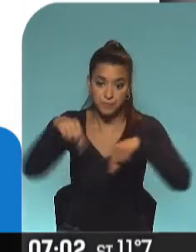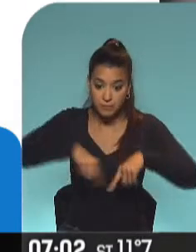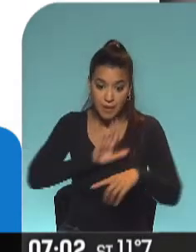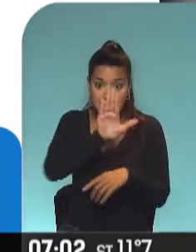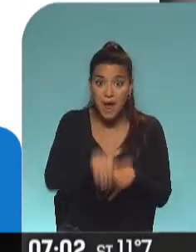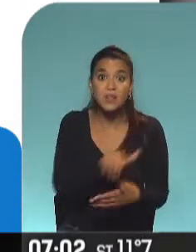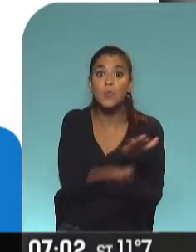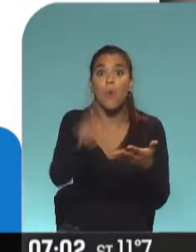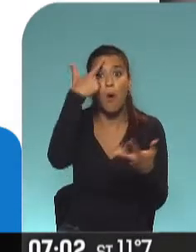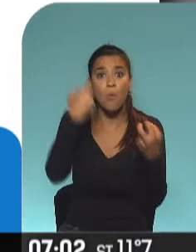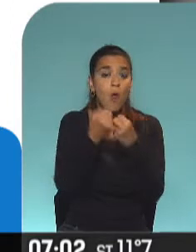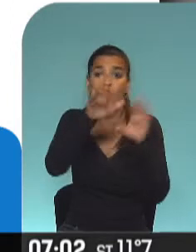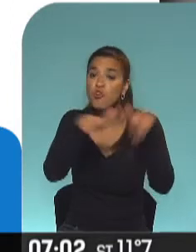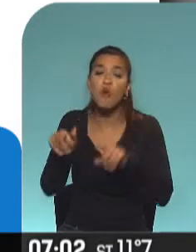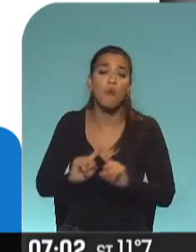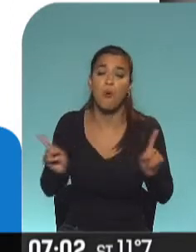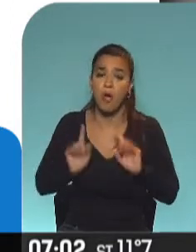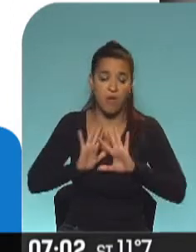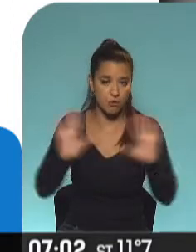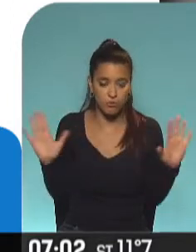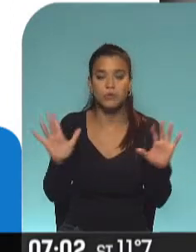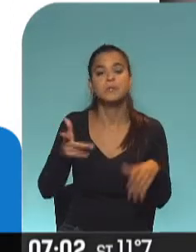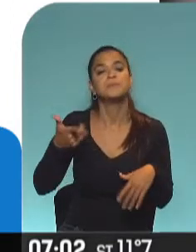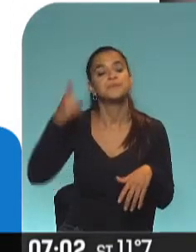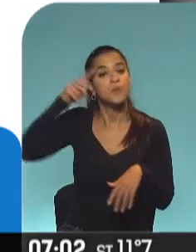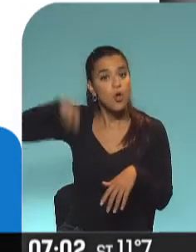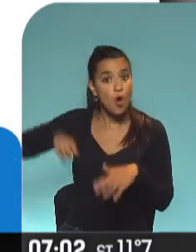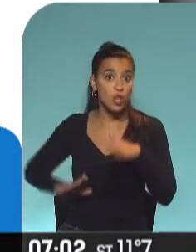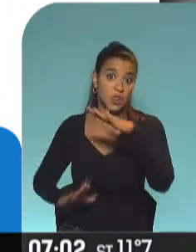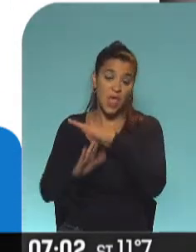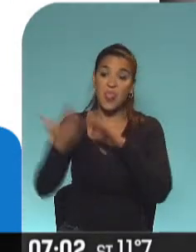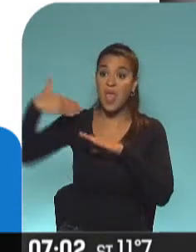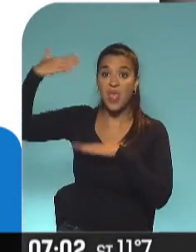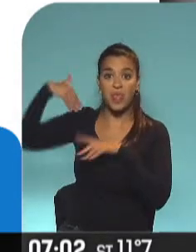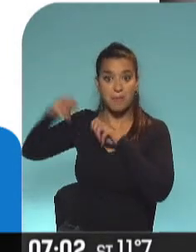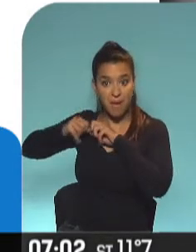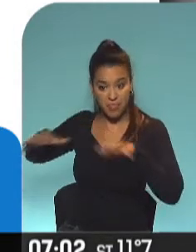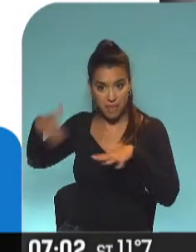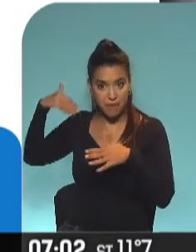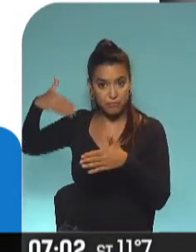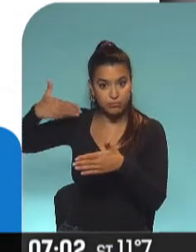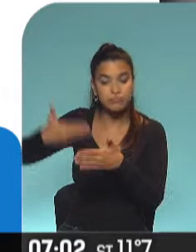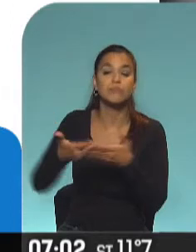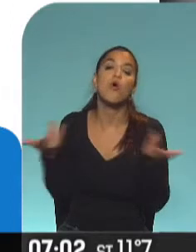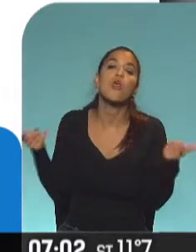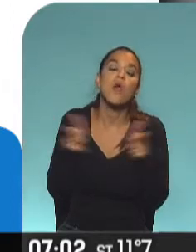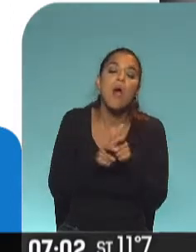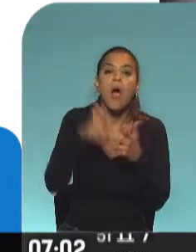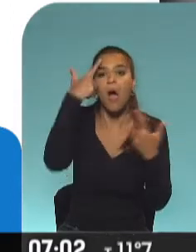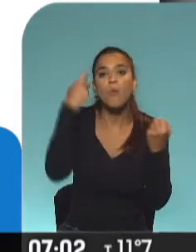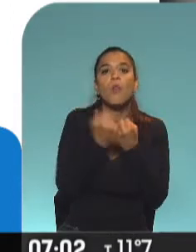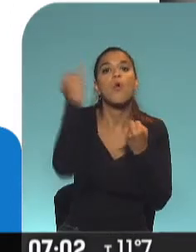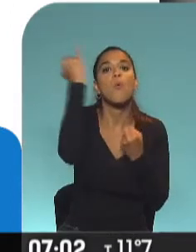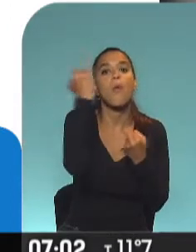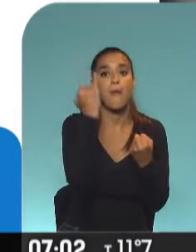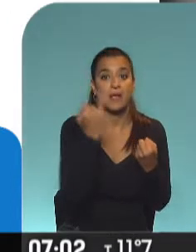un nuevo acuerdo extraordinario. La Corte desde la pandemia hasta aquí viene reuniéndose en acuerdo los jueves,